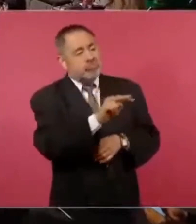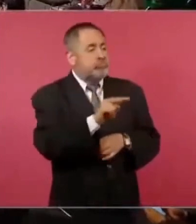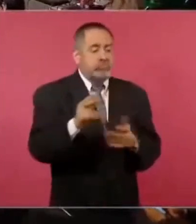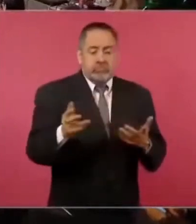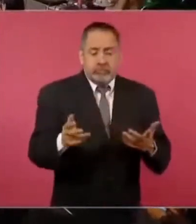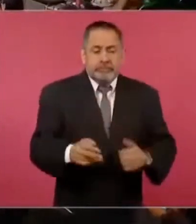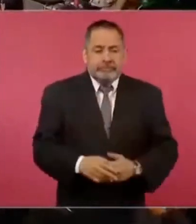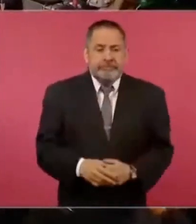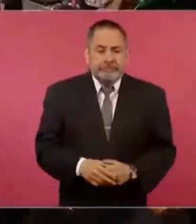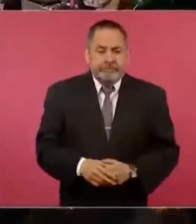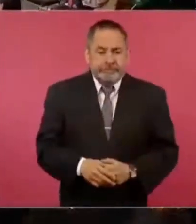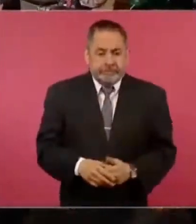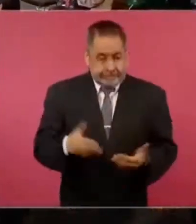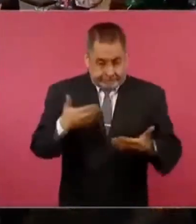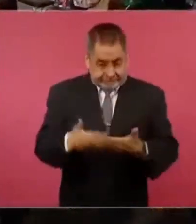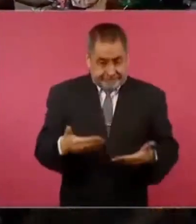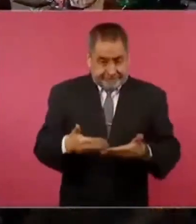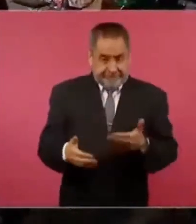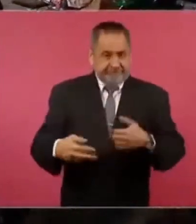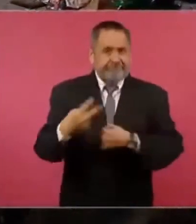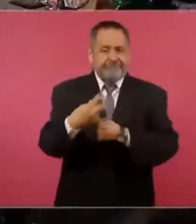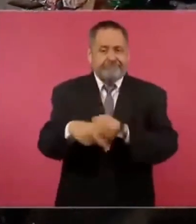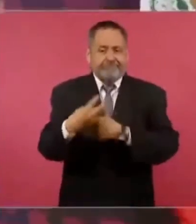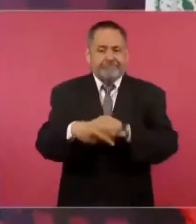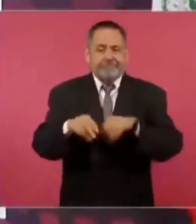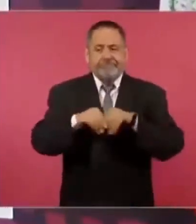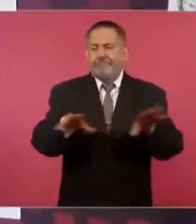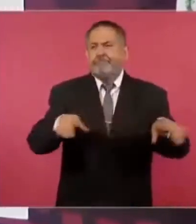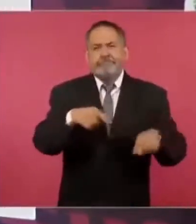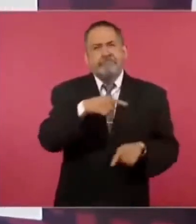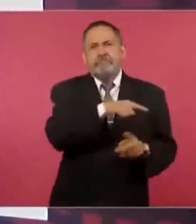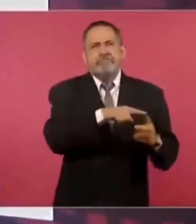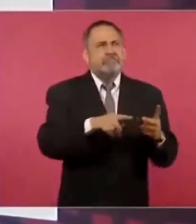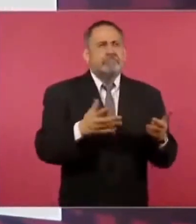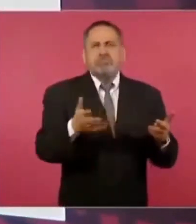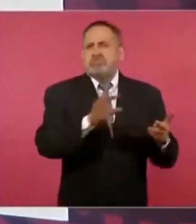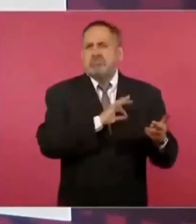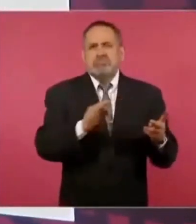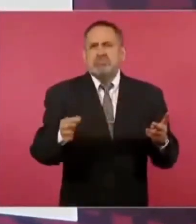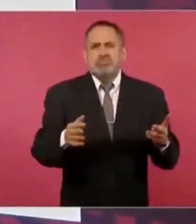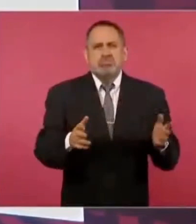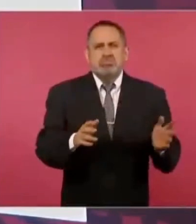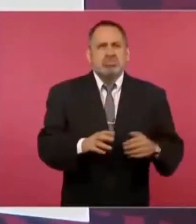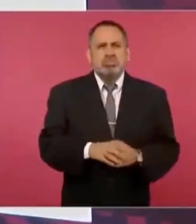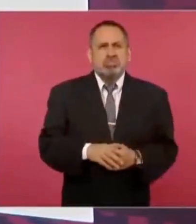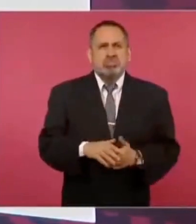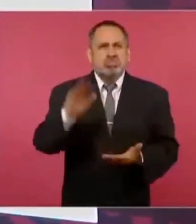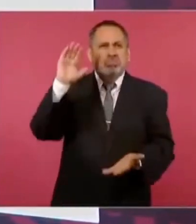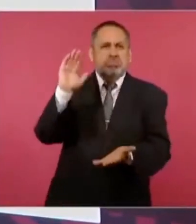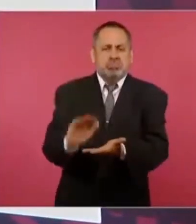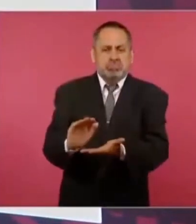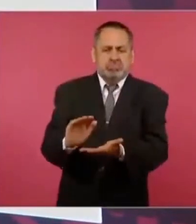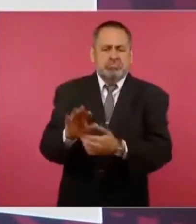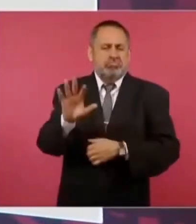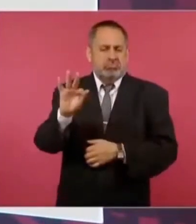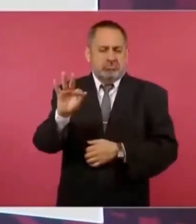Ahora, la televisión abierta debe de significar como el